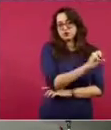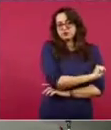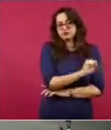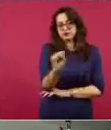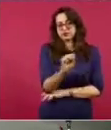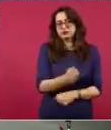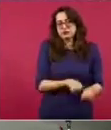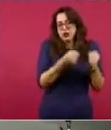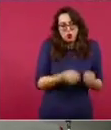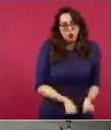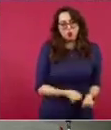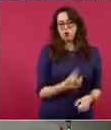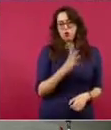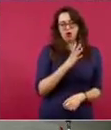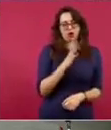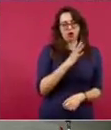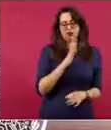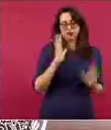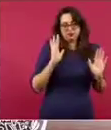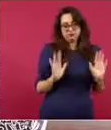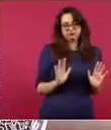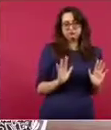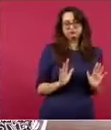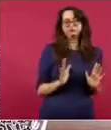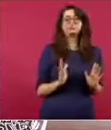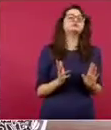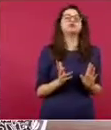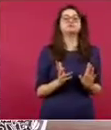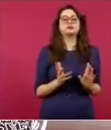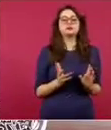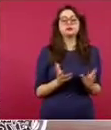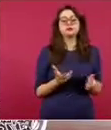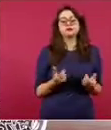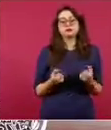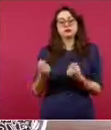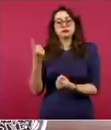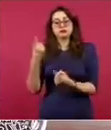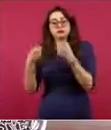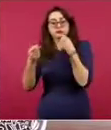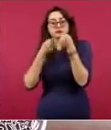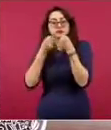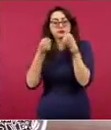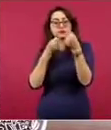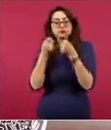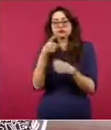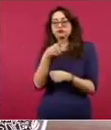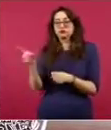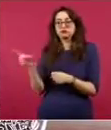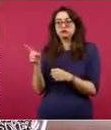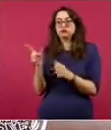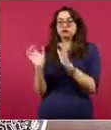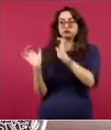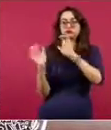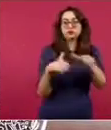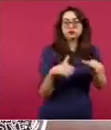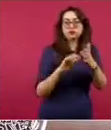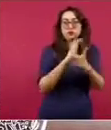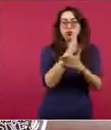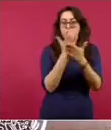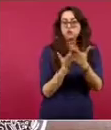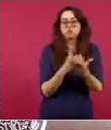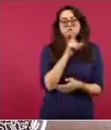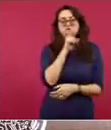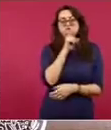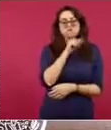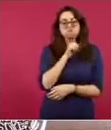que los contrata. Muchas veces, como lo saben también, hay periodistas que no trabajan directamente en un medio de comunicación que